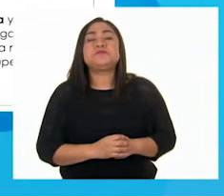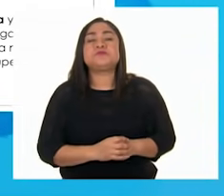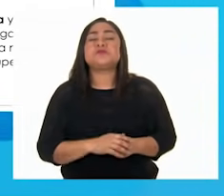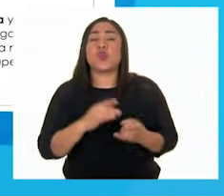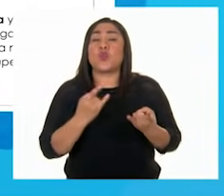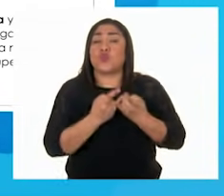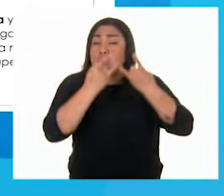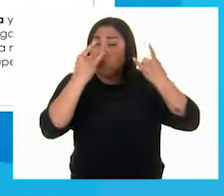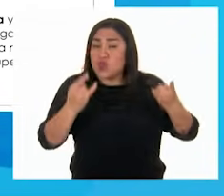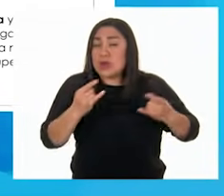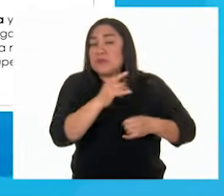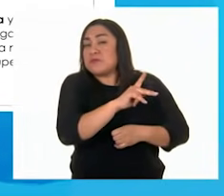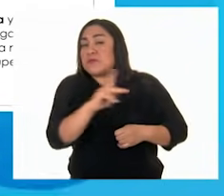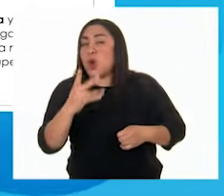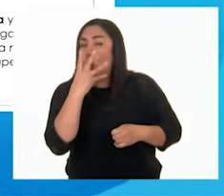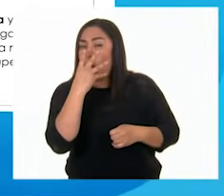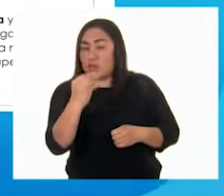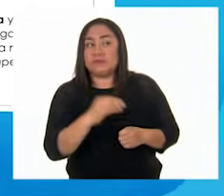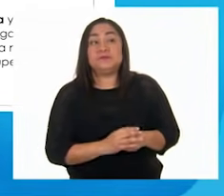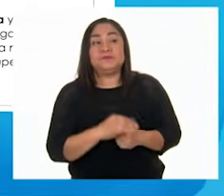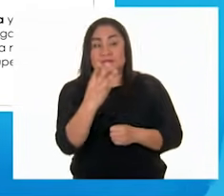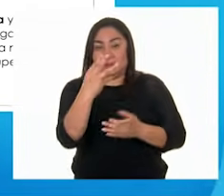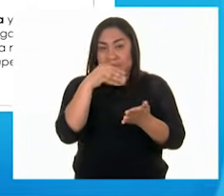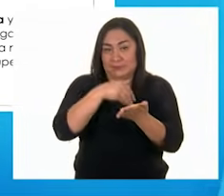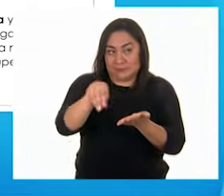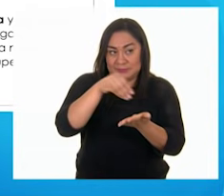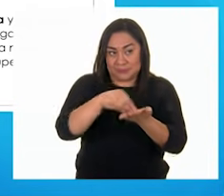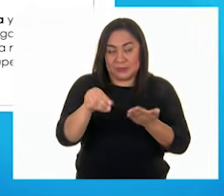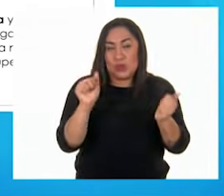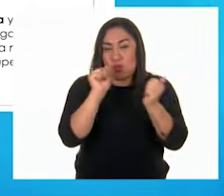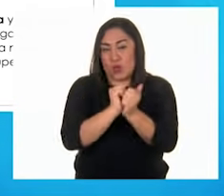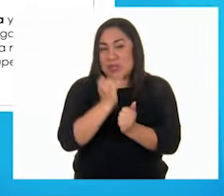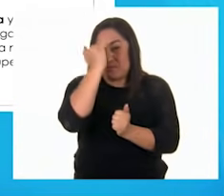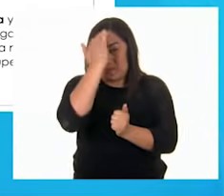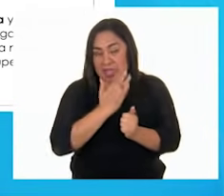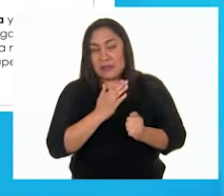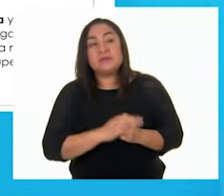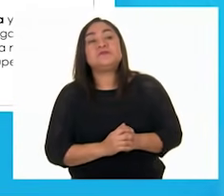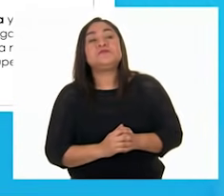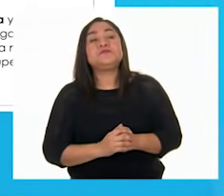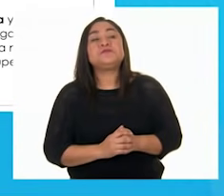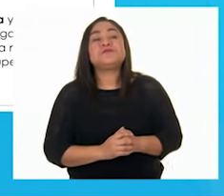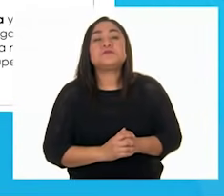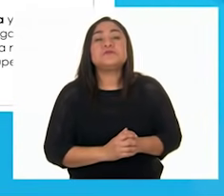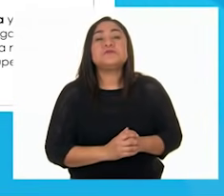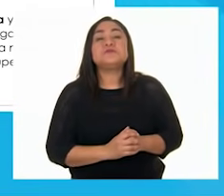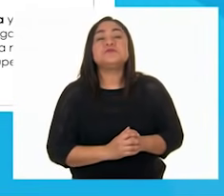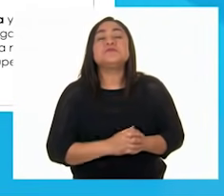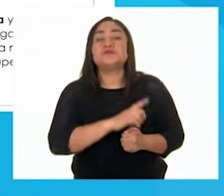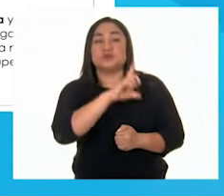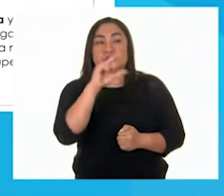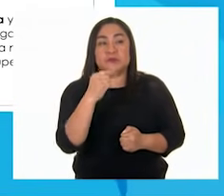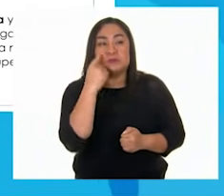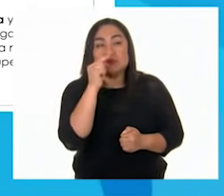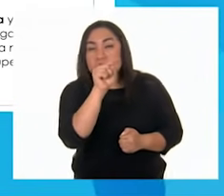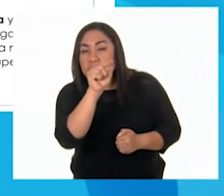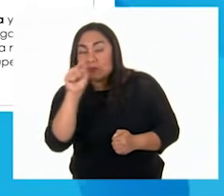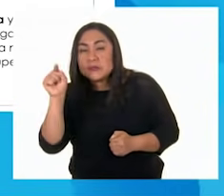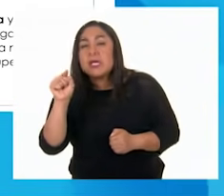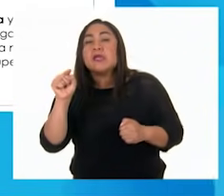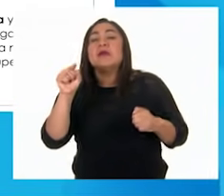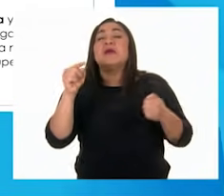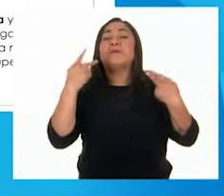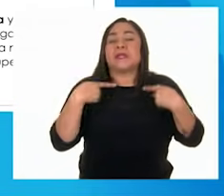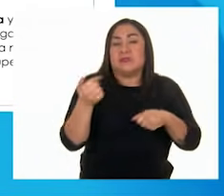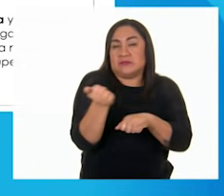lobos, los tres cerditos. Ajá. Y viene la imagen. Perfecto. Personajes En la tercera columna dice personajes, problemas